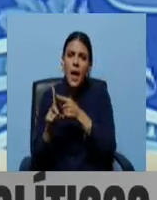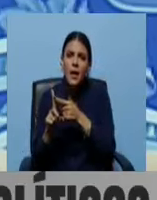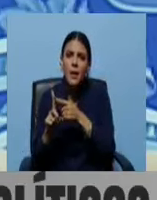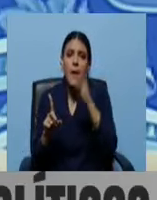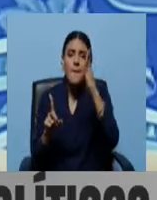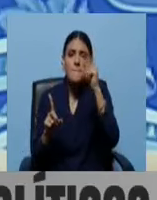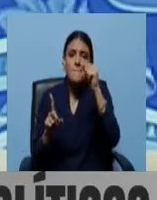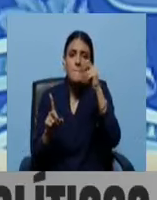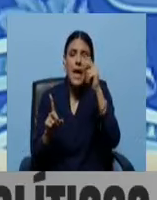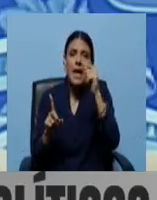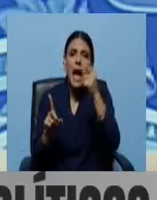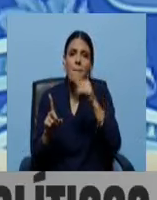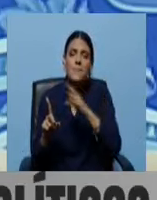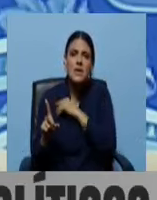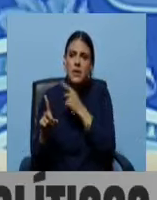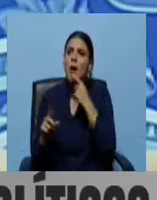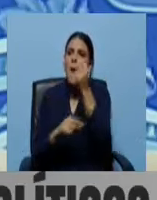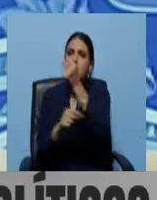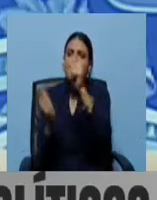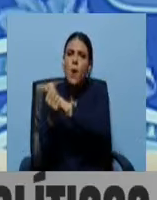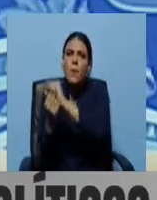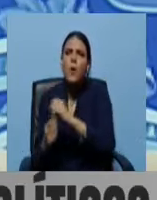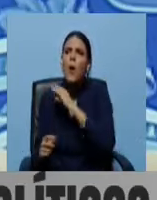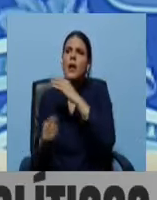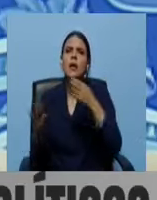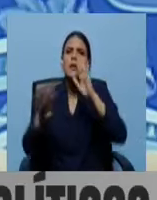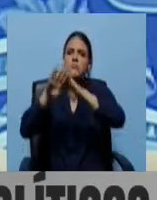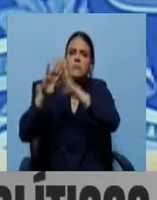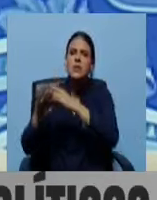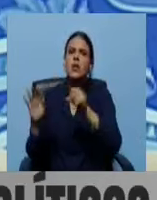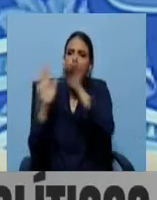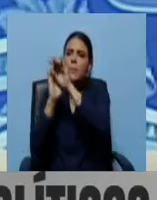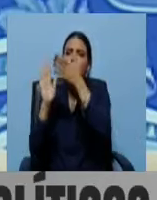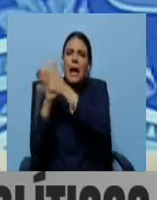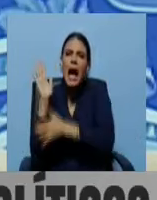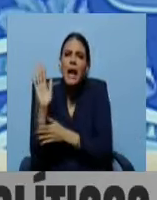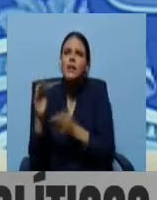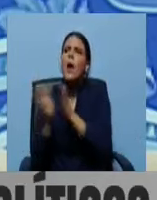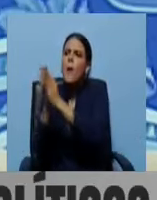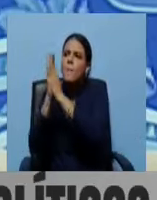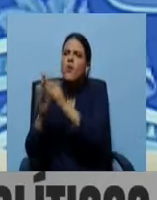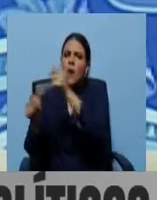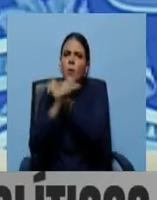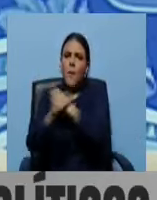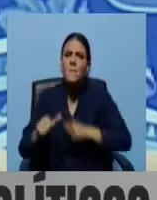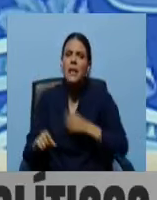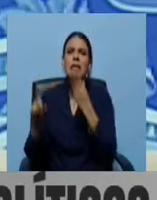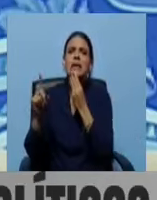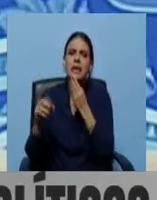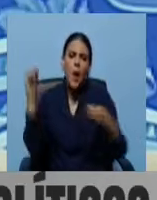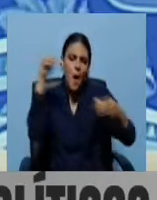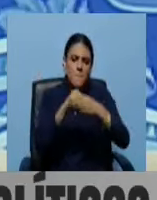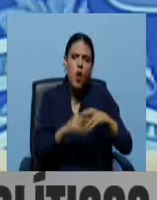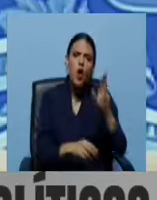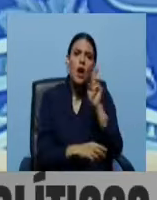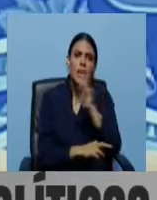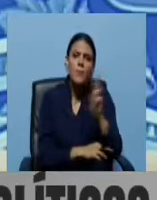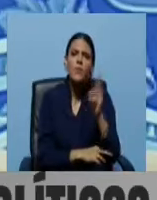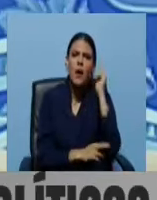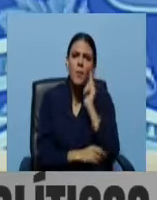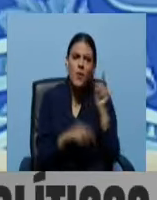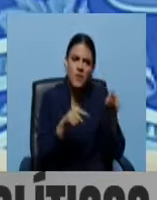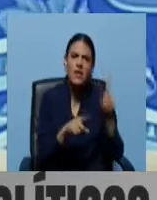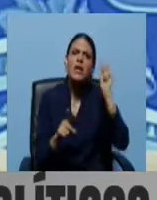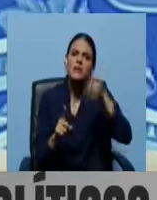Benjamín Netanyahu, le mandaron una carta solicitando la intervención militar del Estado de Israel en la República